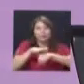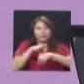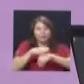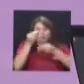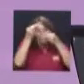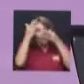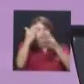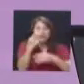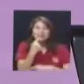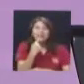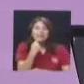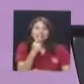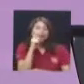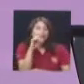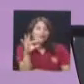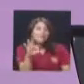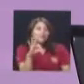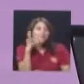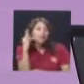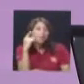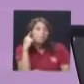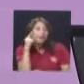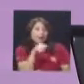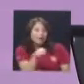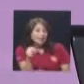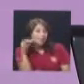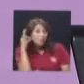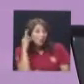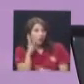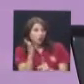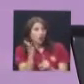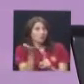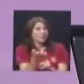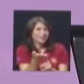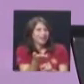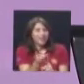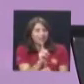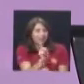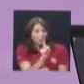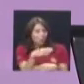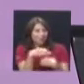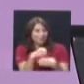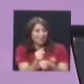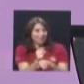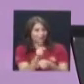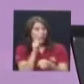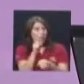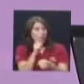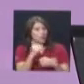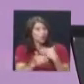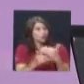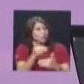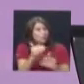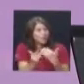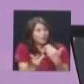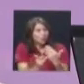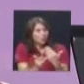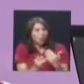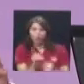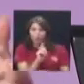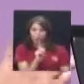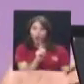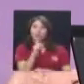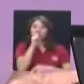una manera para convencer a esa mujer de no usar un procedimiento pero es un conocimiento consentimiento donde se da